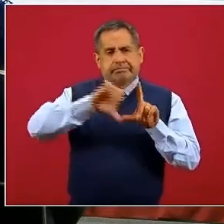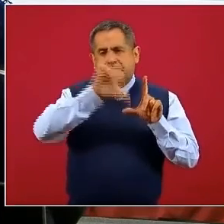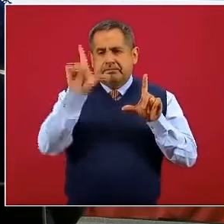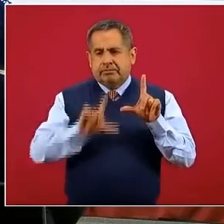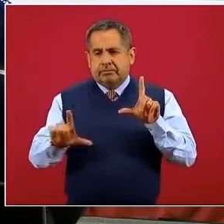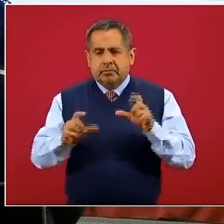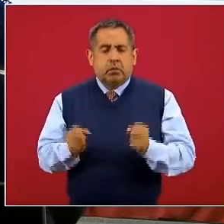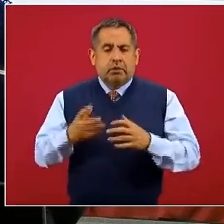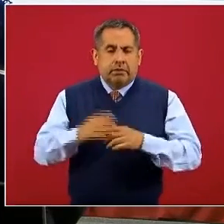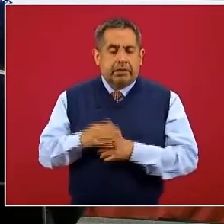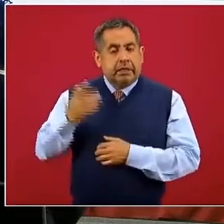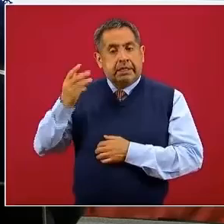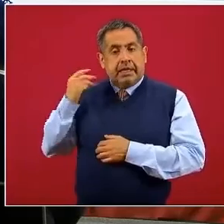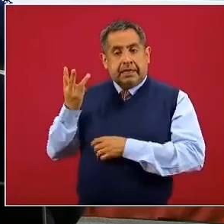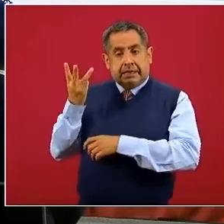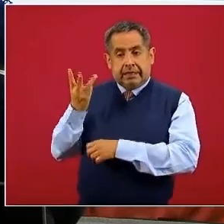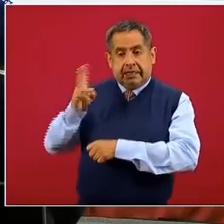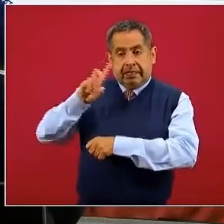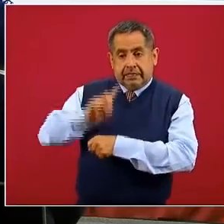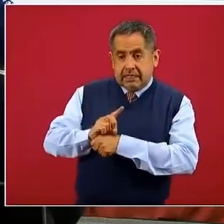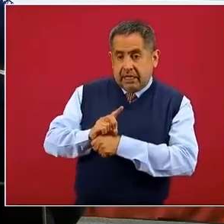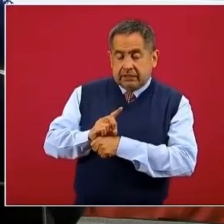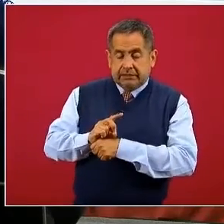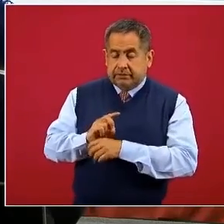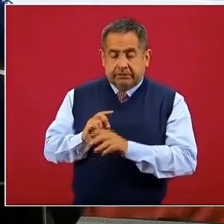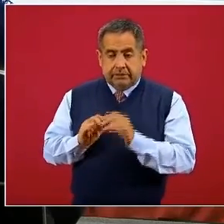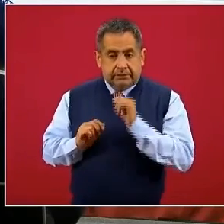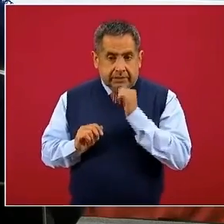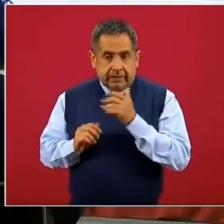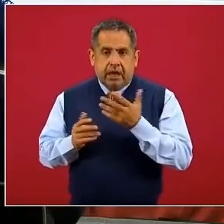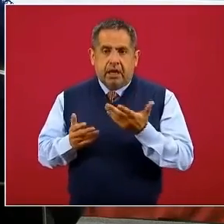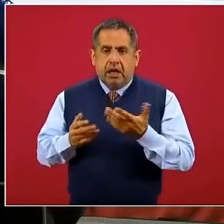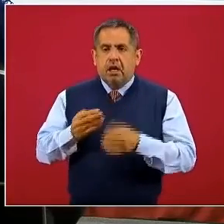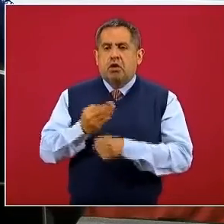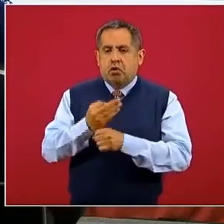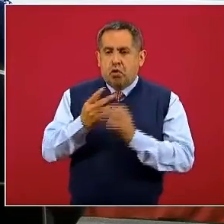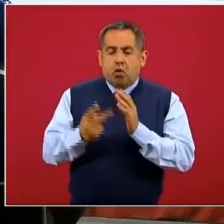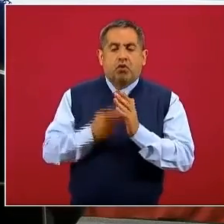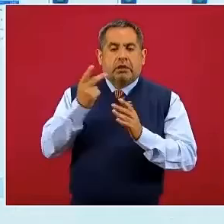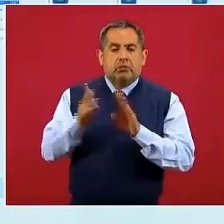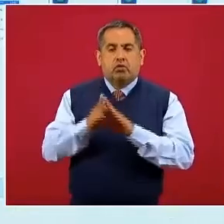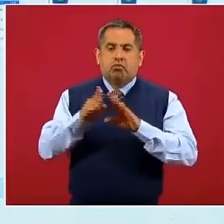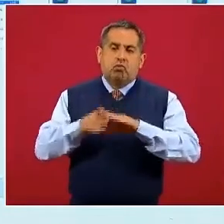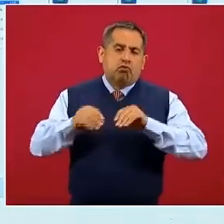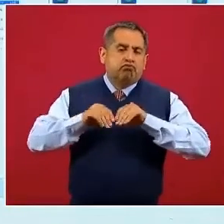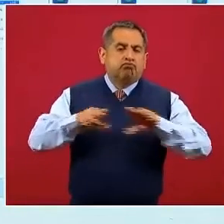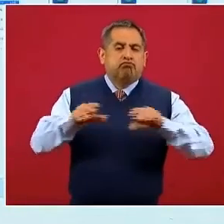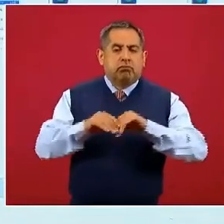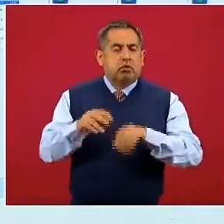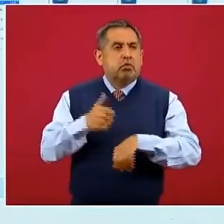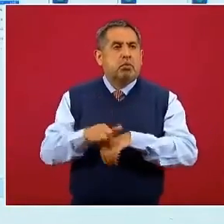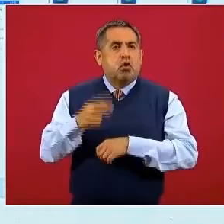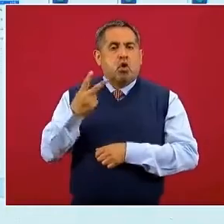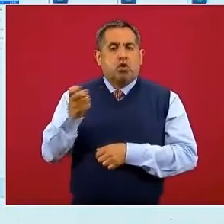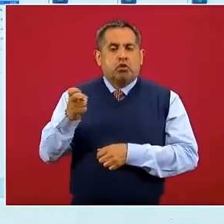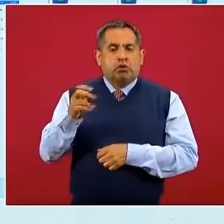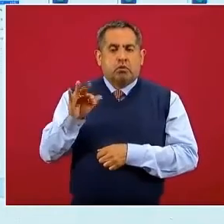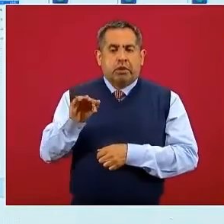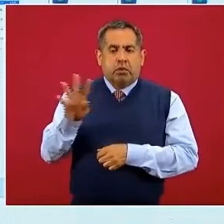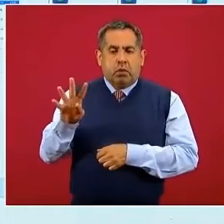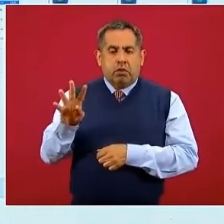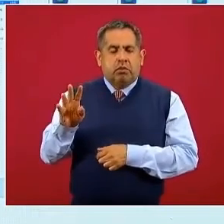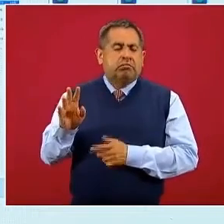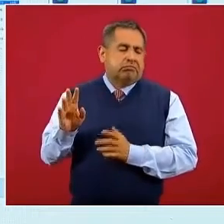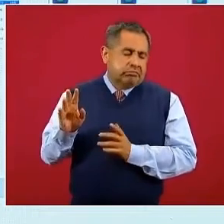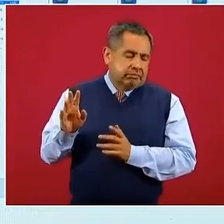Decíamos, después de 3 días de no haber tenido una conferencia, regresamos con la conferencia vespertina, sería la 244 en el